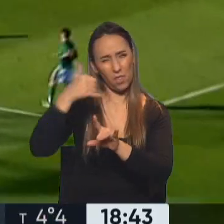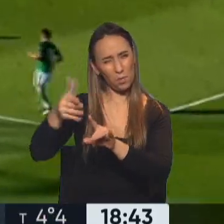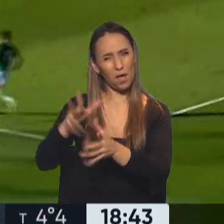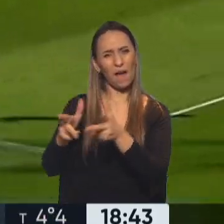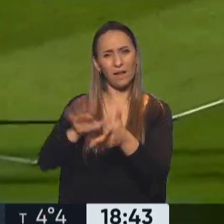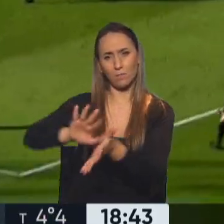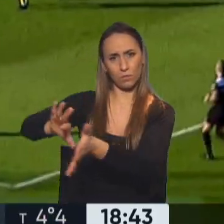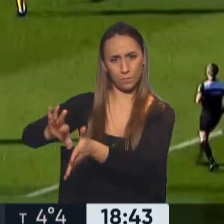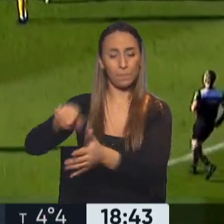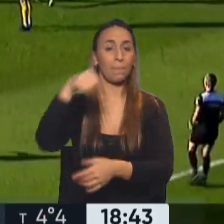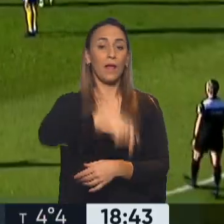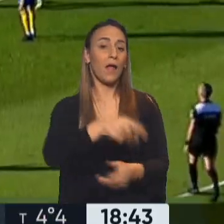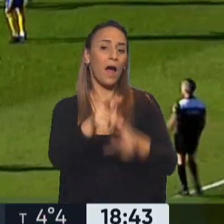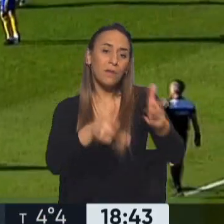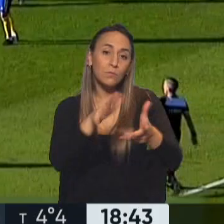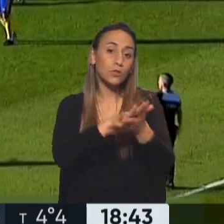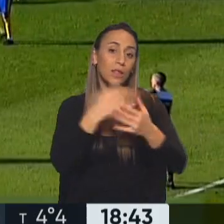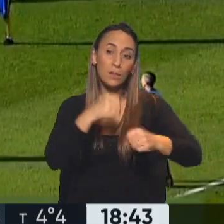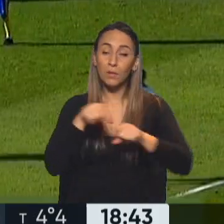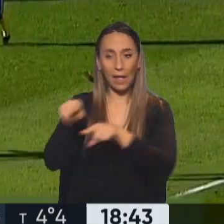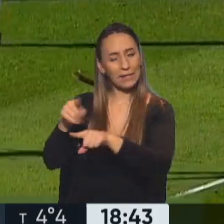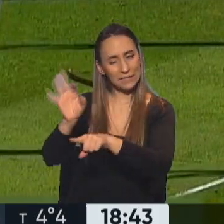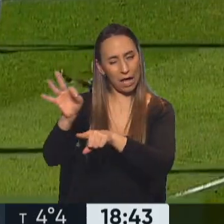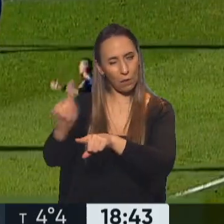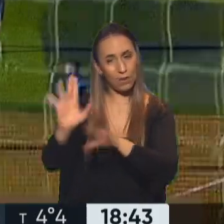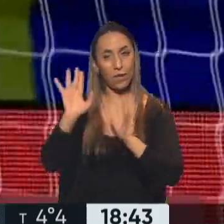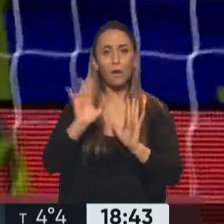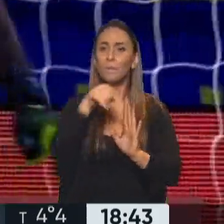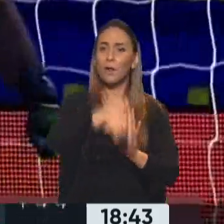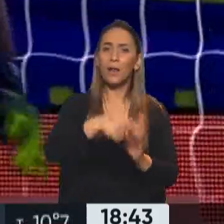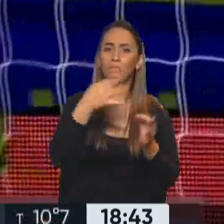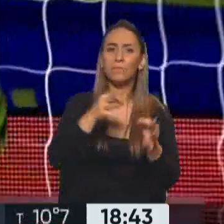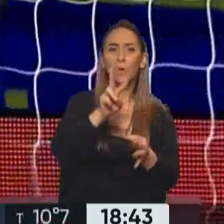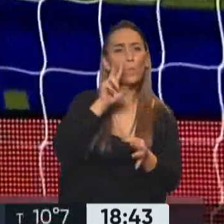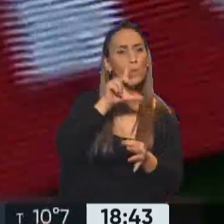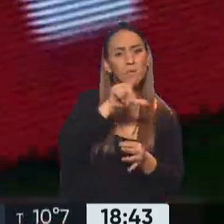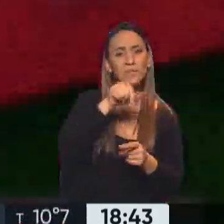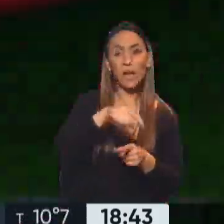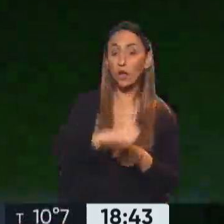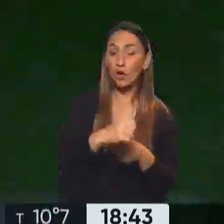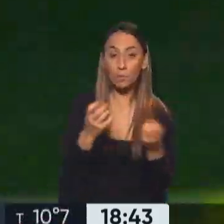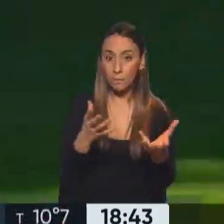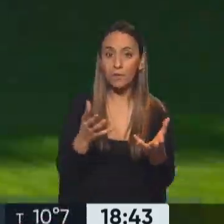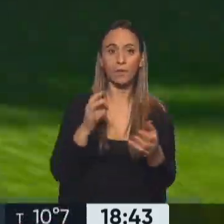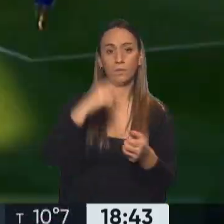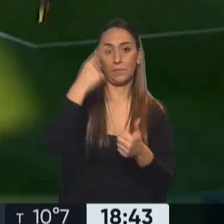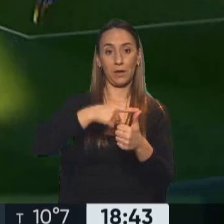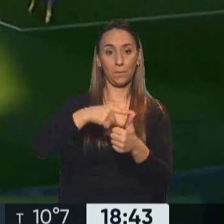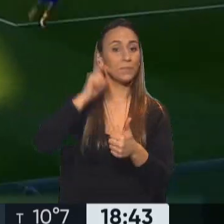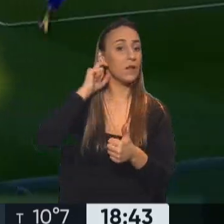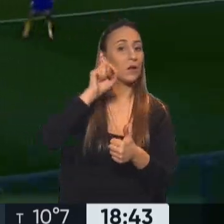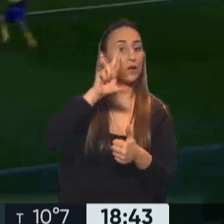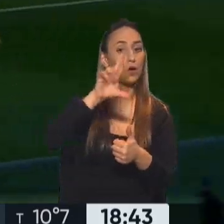que Néstor haga lo de Néstor y después le vamos a preguntar porque él tiene la posta. Pero hablemos ahora del gol de Villa. Bueno, primero, Gordillo, el